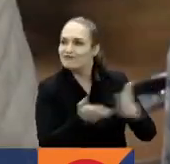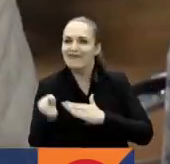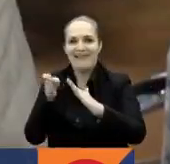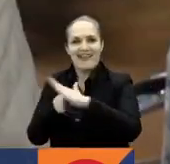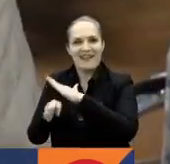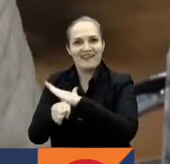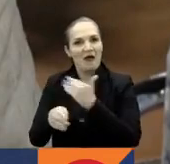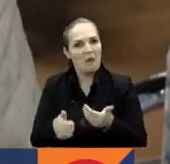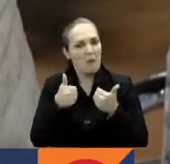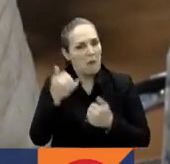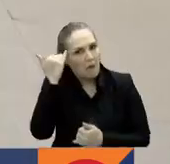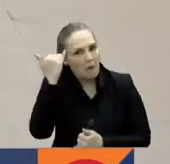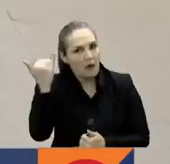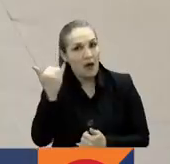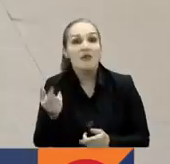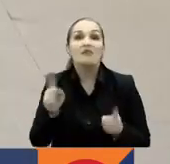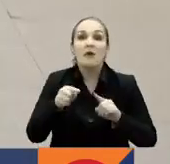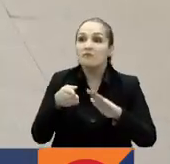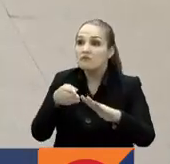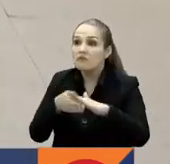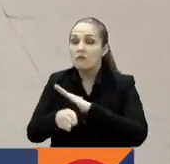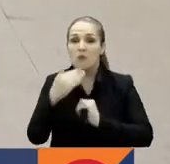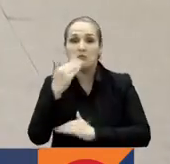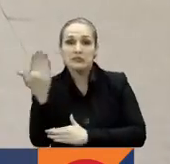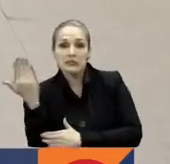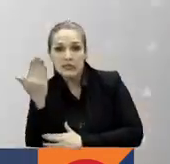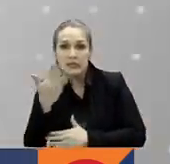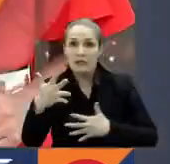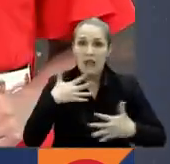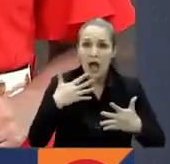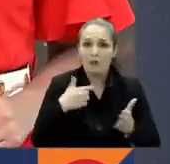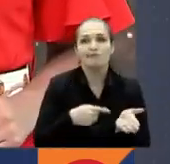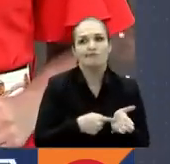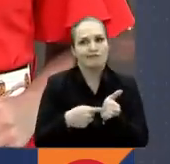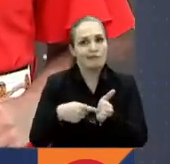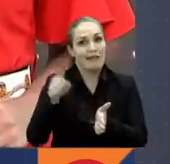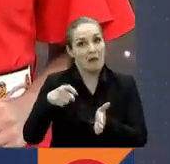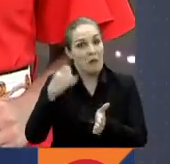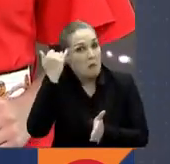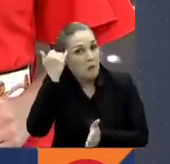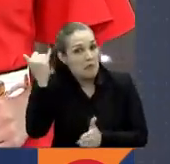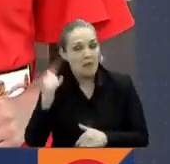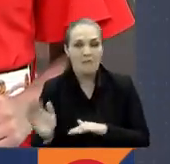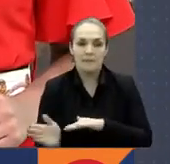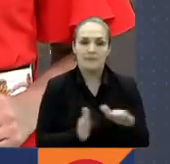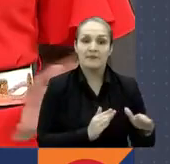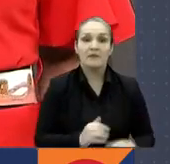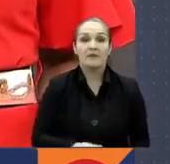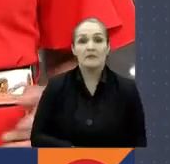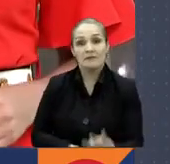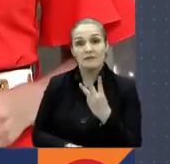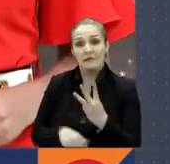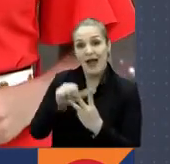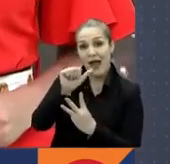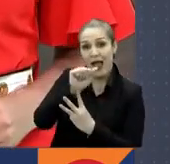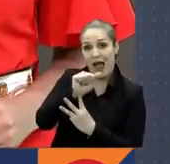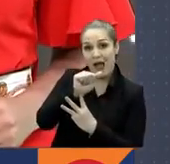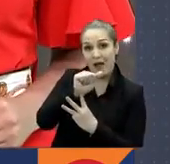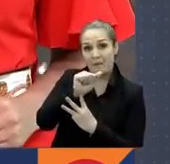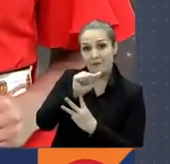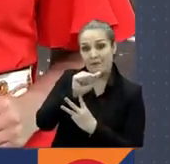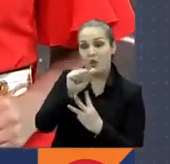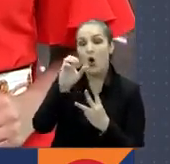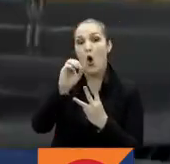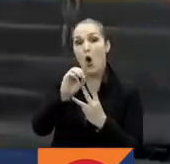También se estudia exigir el carné para el ingreso a espectáculos públicos. Una mujer y dos menores de edad, entre ellos un